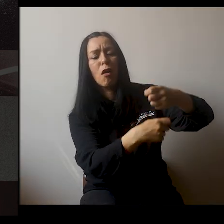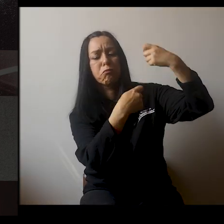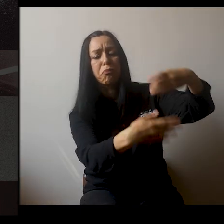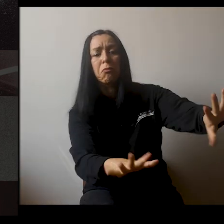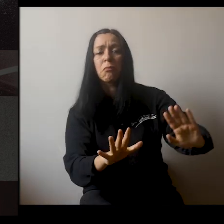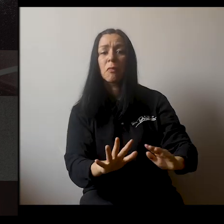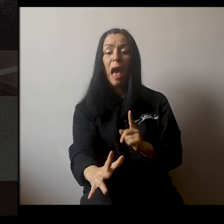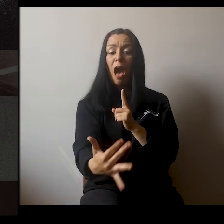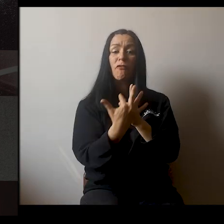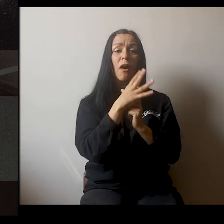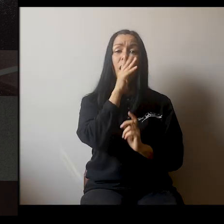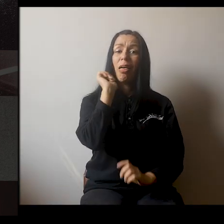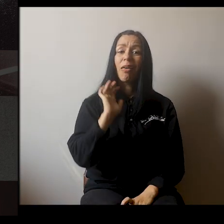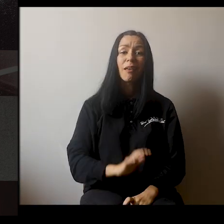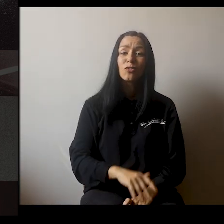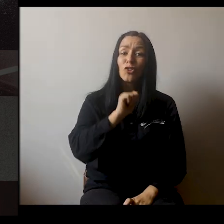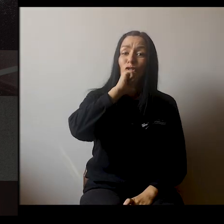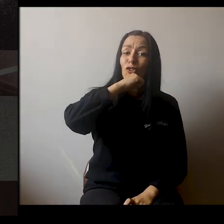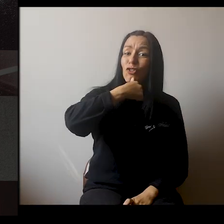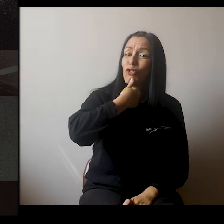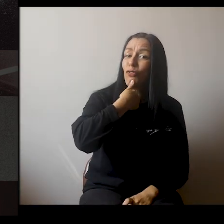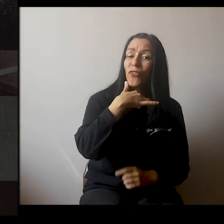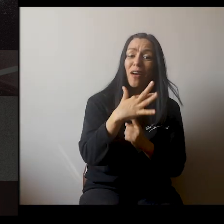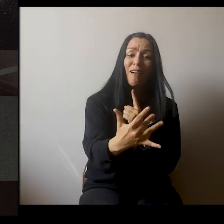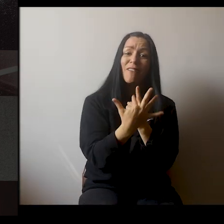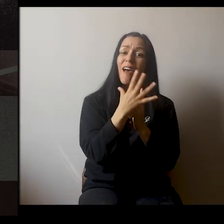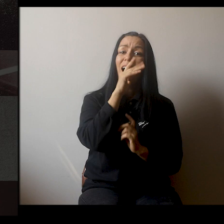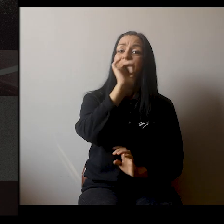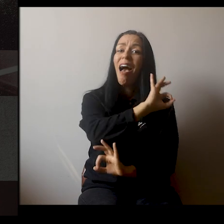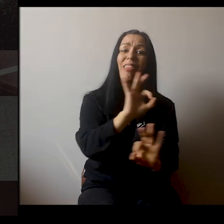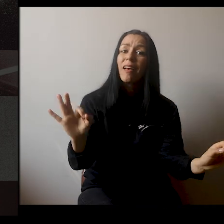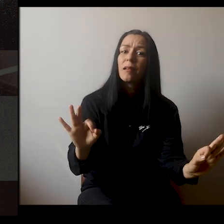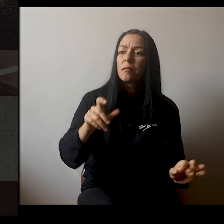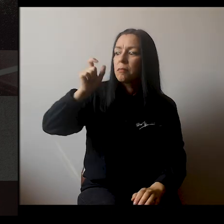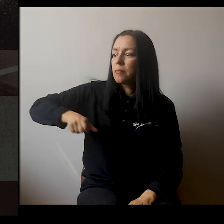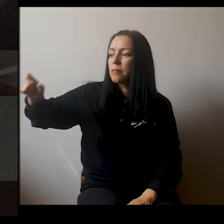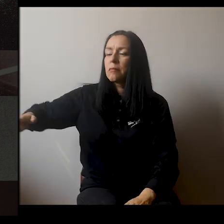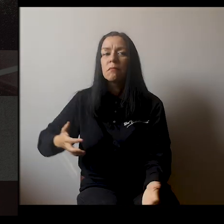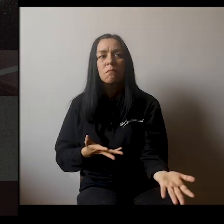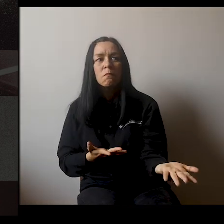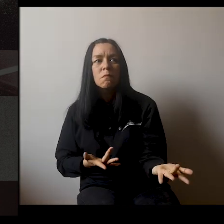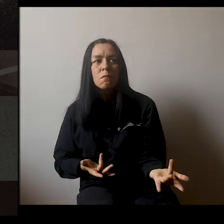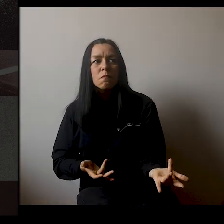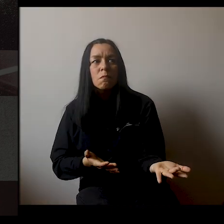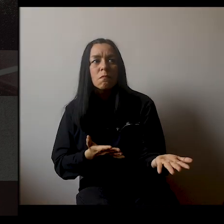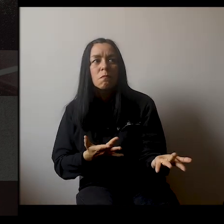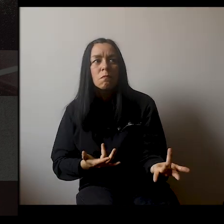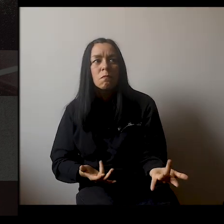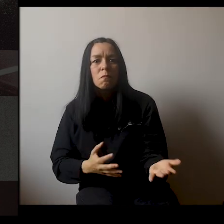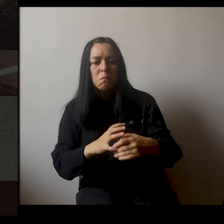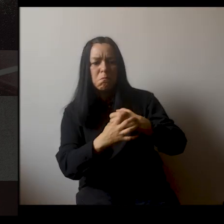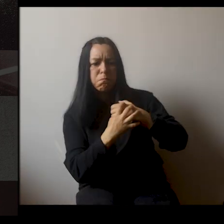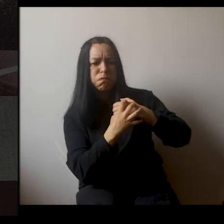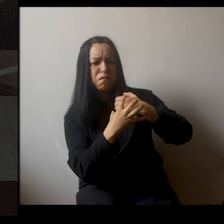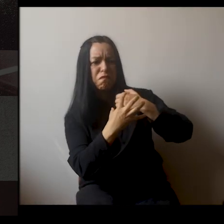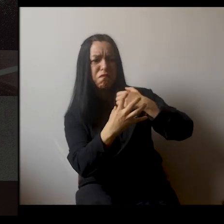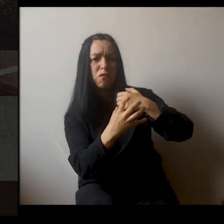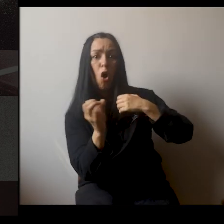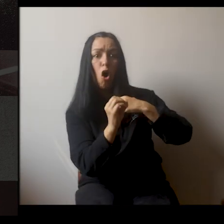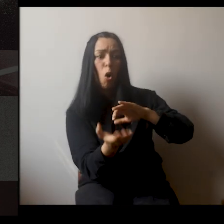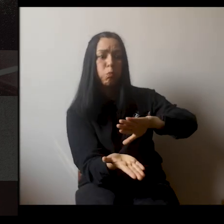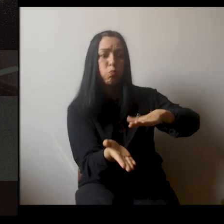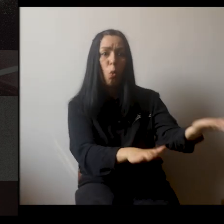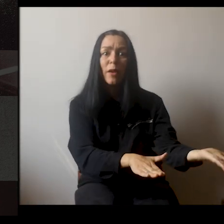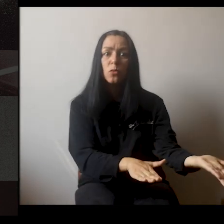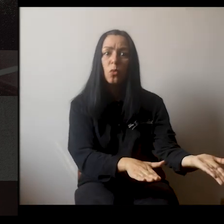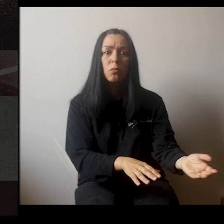en el fuego y no sufrió ningún daño. Y la gente esperaba que él se hinchara